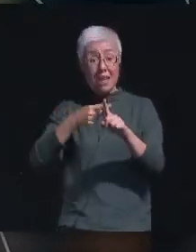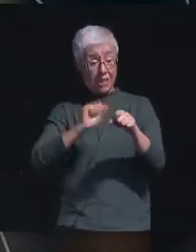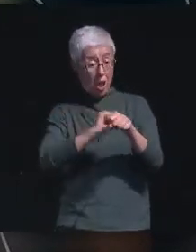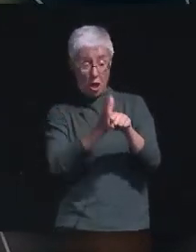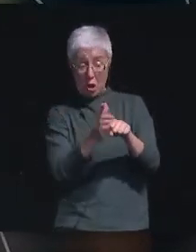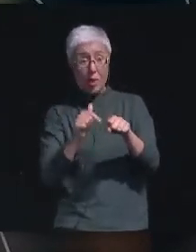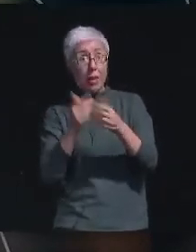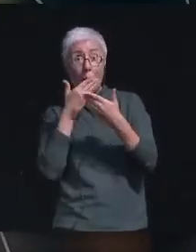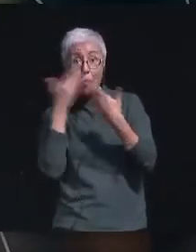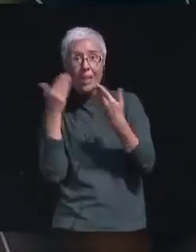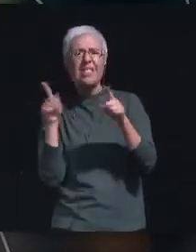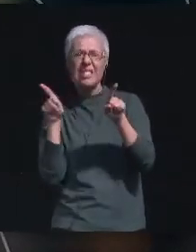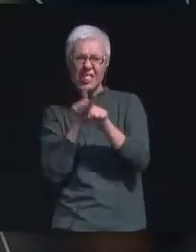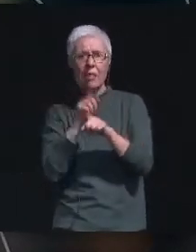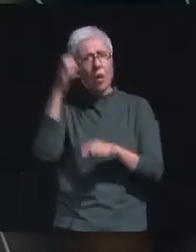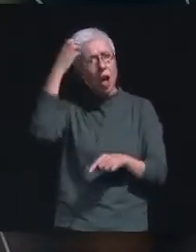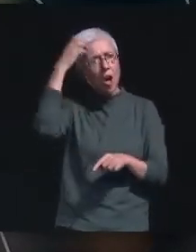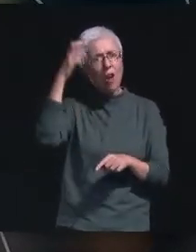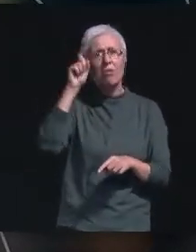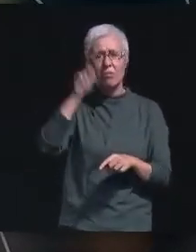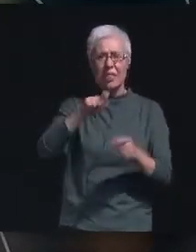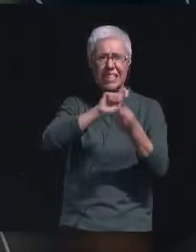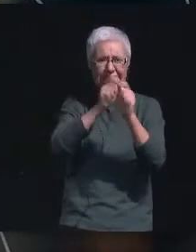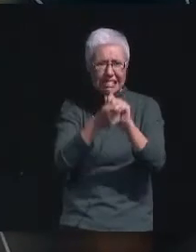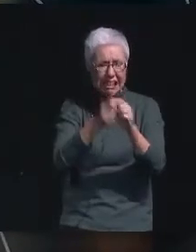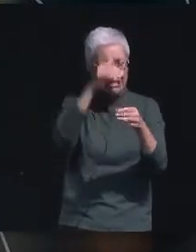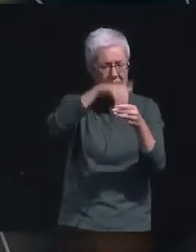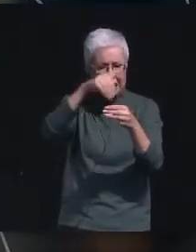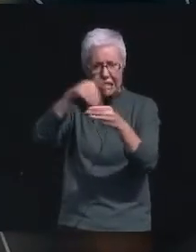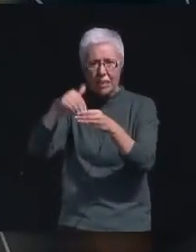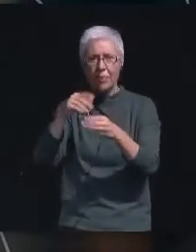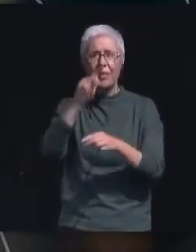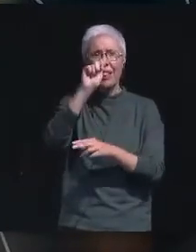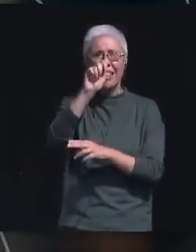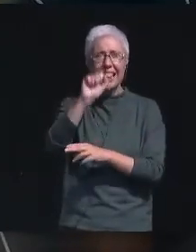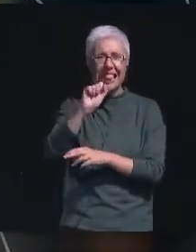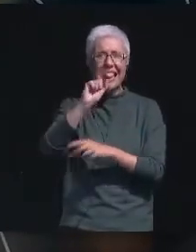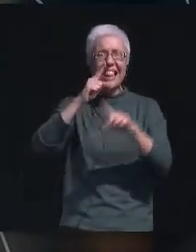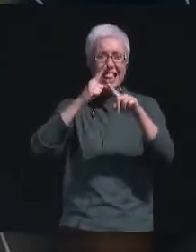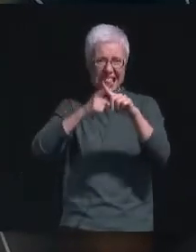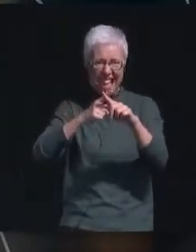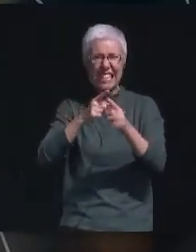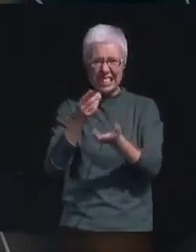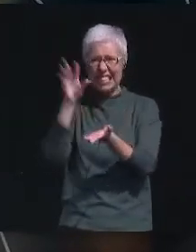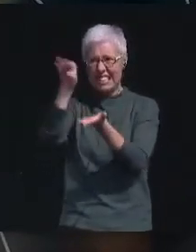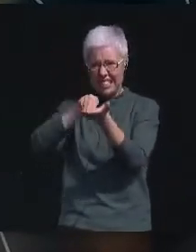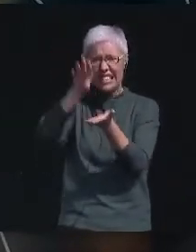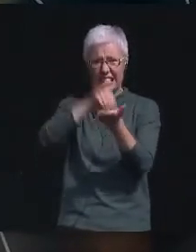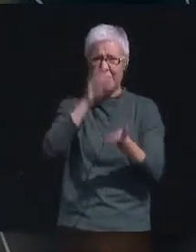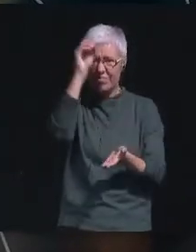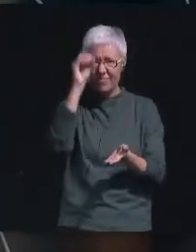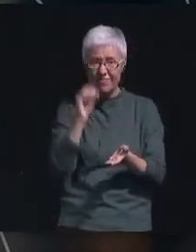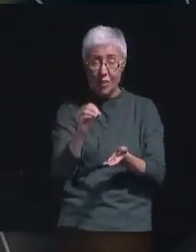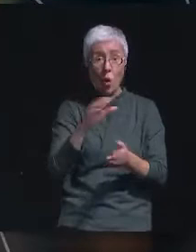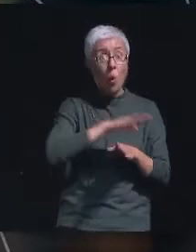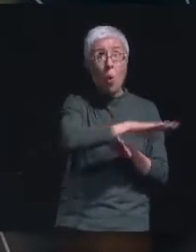es tener dinero para hacerlo, es recaudar impuestos para hacerlo. Todos queremos vacunas cuando hay una pandemia, para eso hace